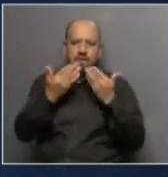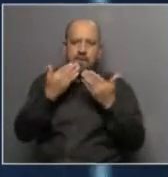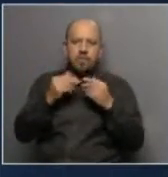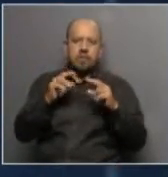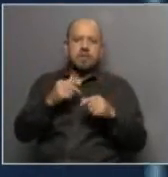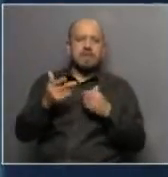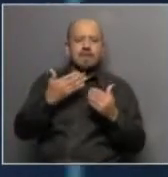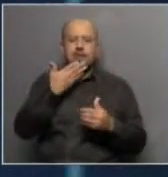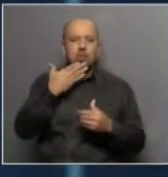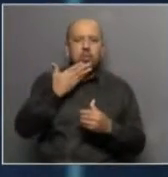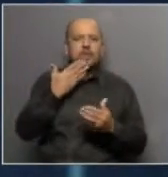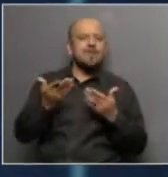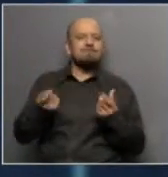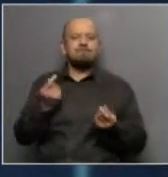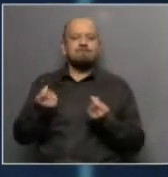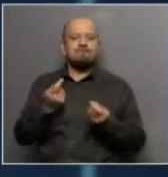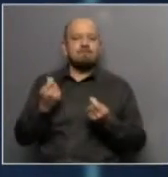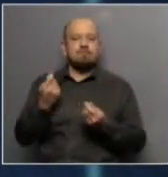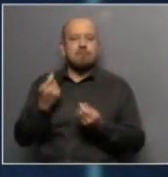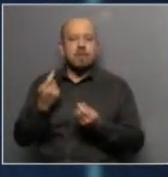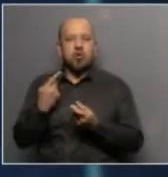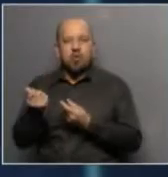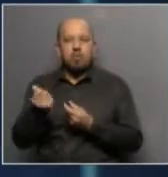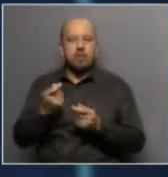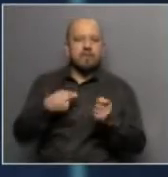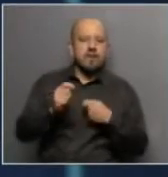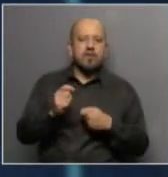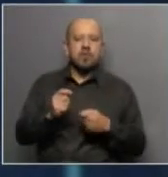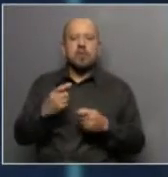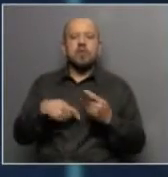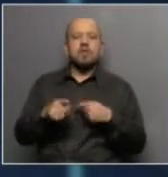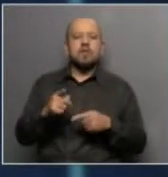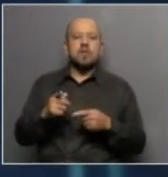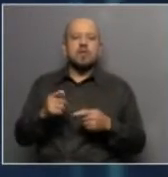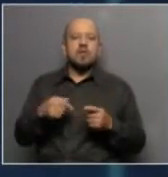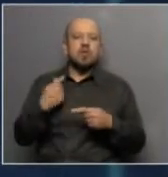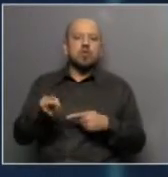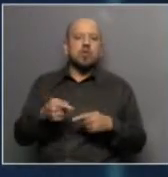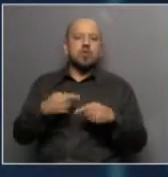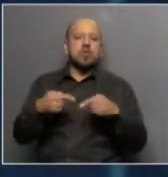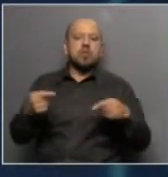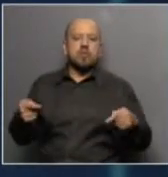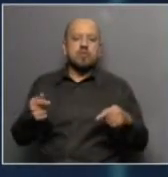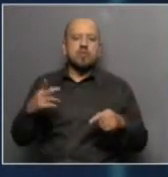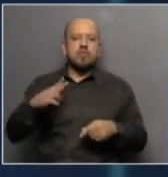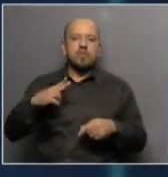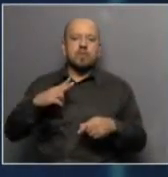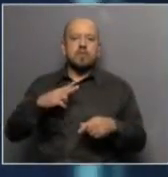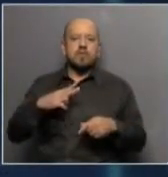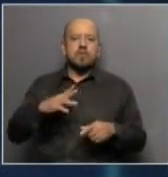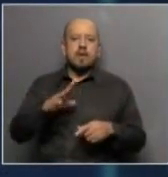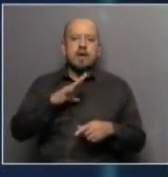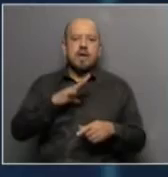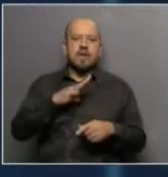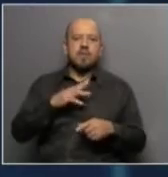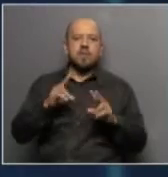la especulación inmobiliaria. Así que te pregunto, ya sea por especulación o por otras cuestiones particulares de los privados, ¿existe